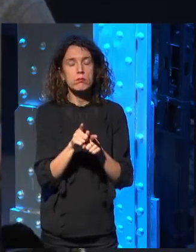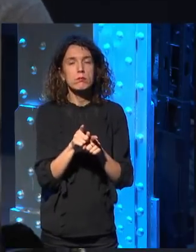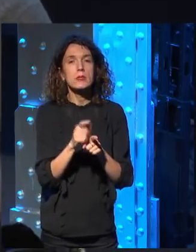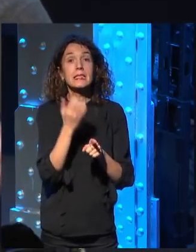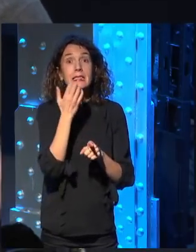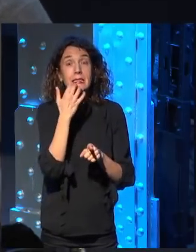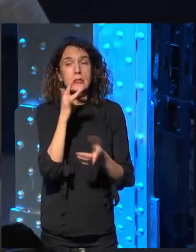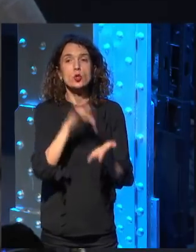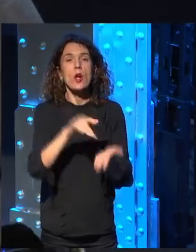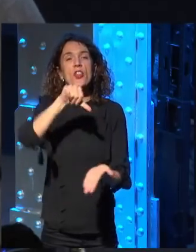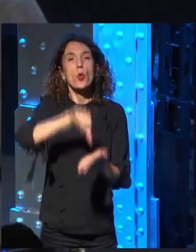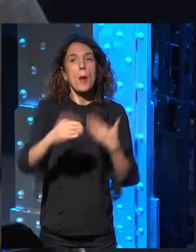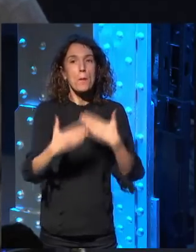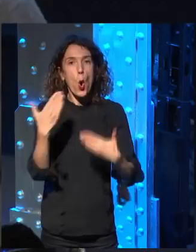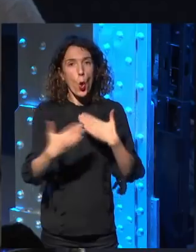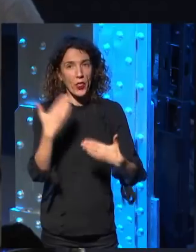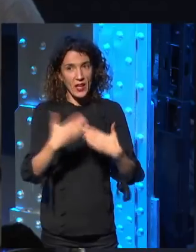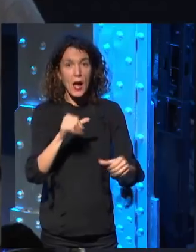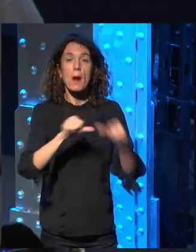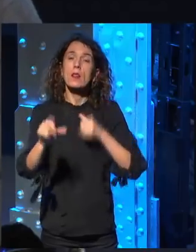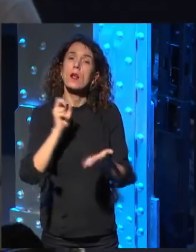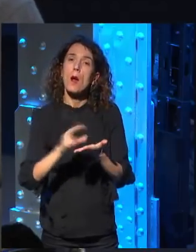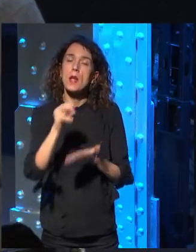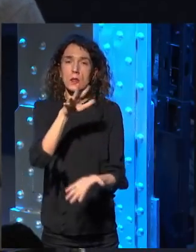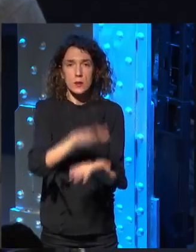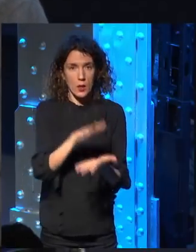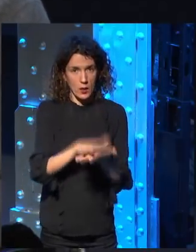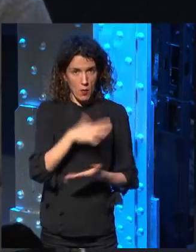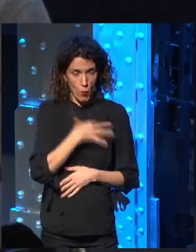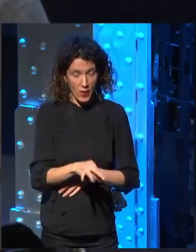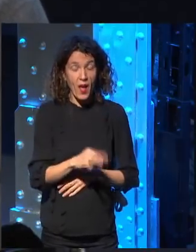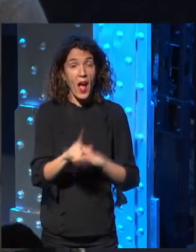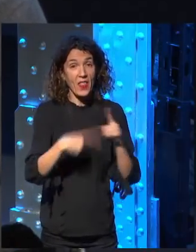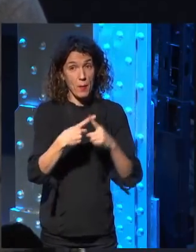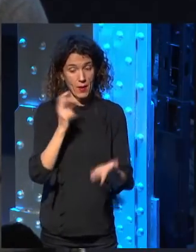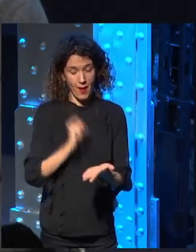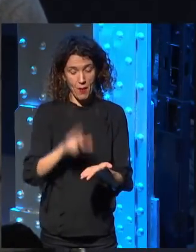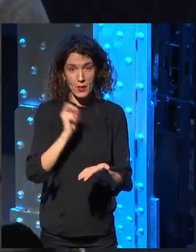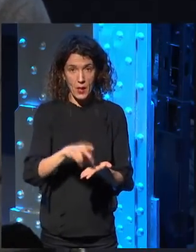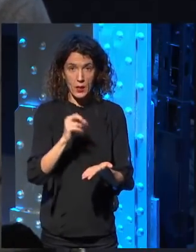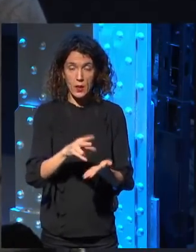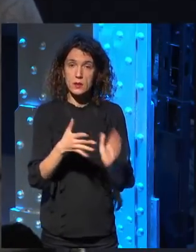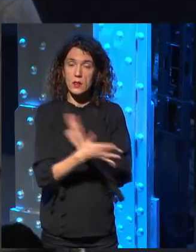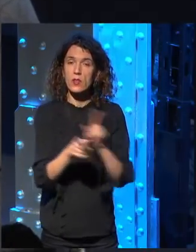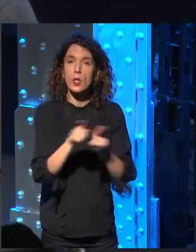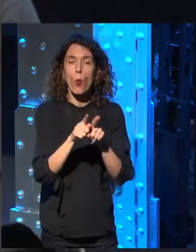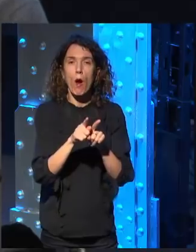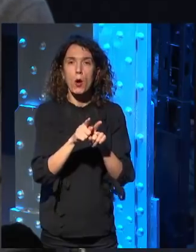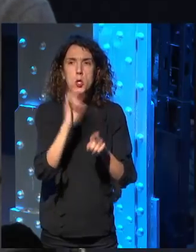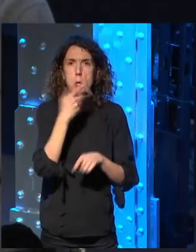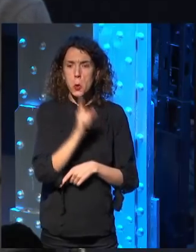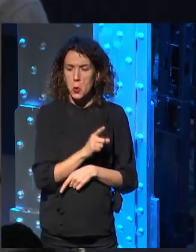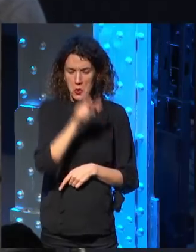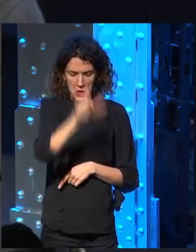de la existencia de la ciudad moderna, ¿no? Además, también es la caminata en la cual eres un desconocido,